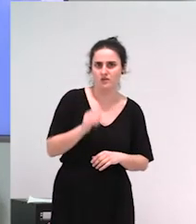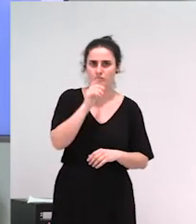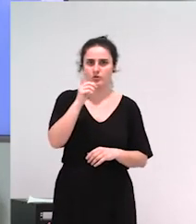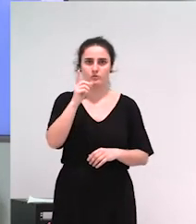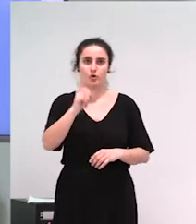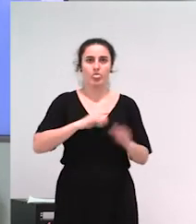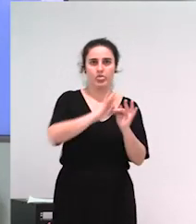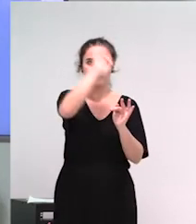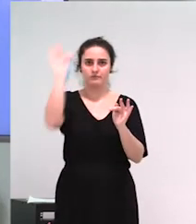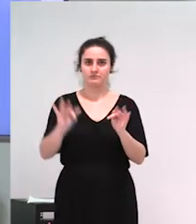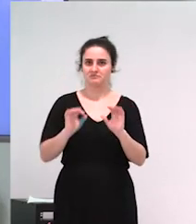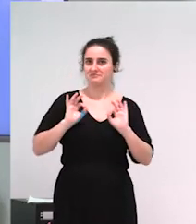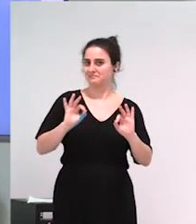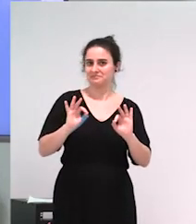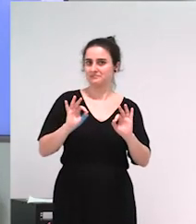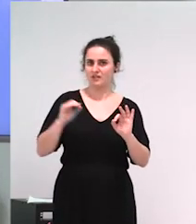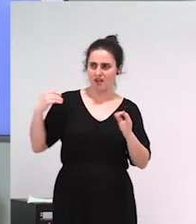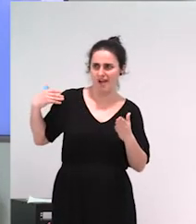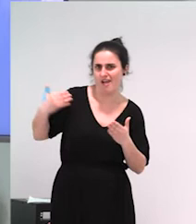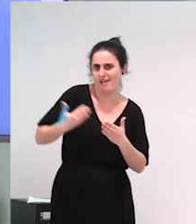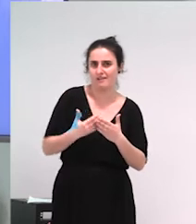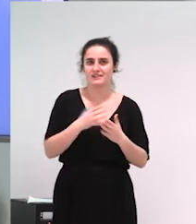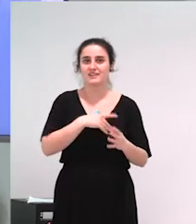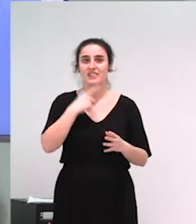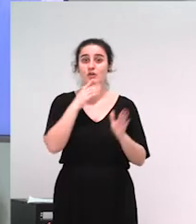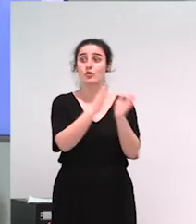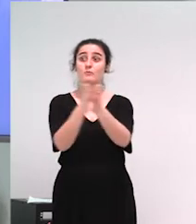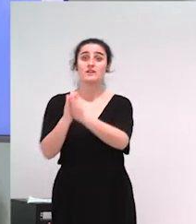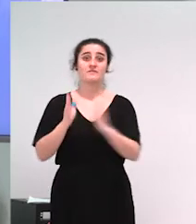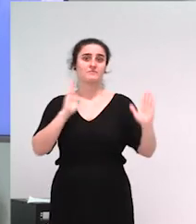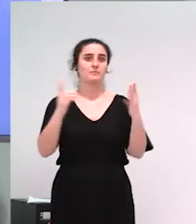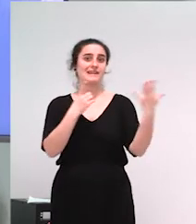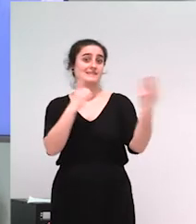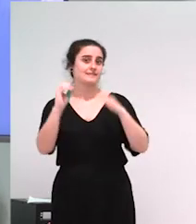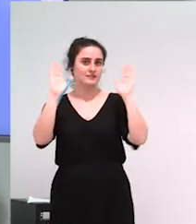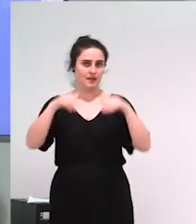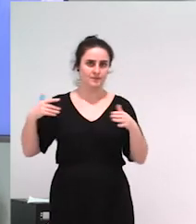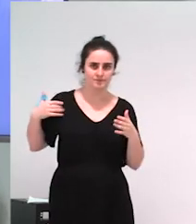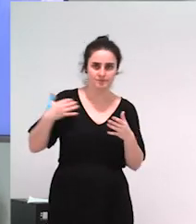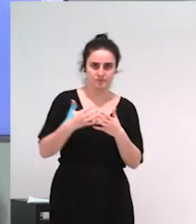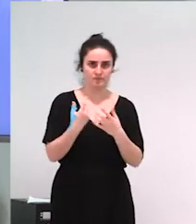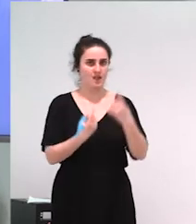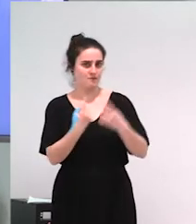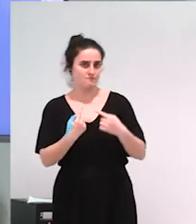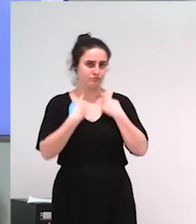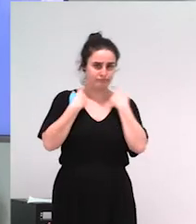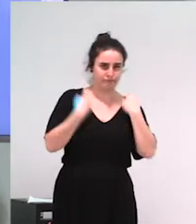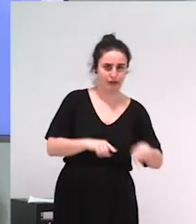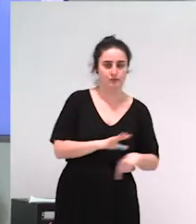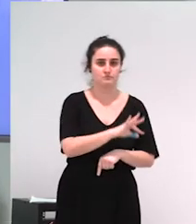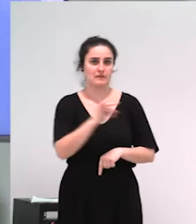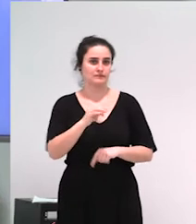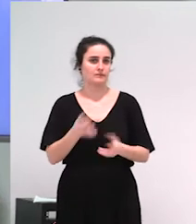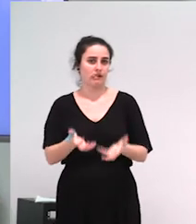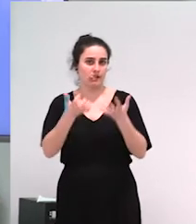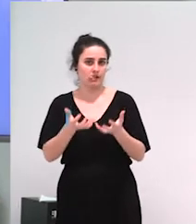En este sentido, hay muchas compañeras que desde finales de los años 60, con grandes derrotas y pequeñas victorias,